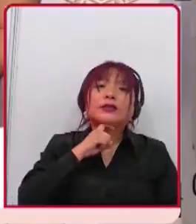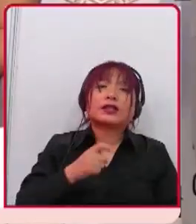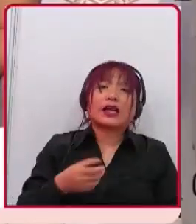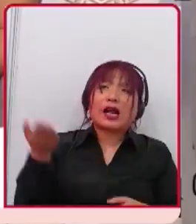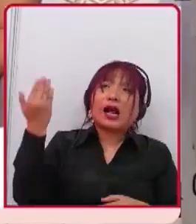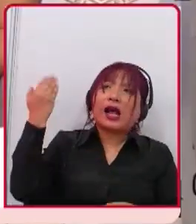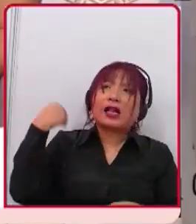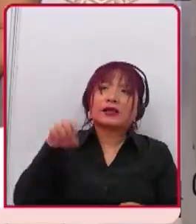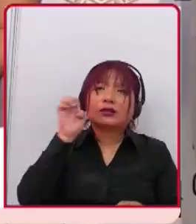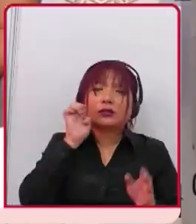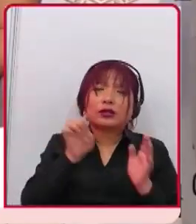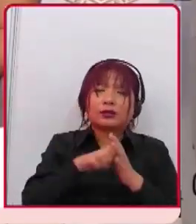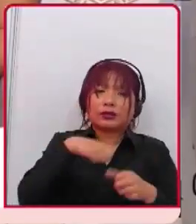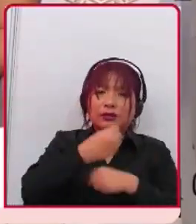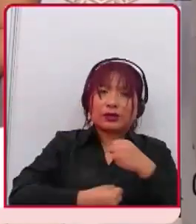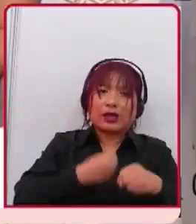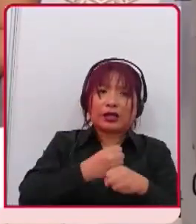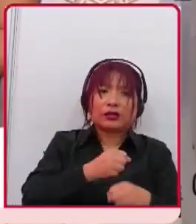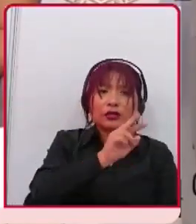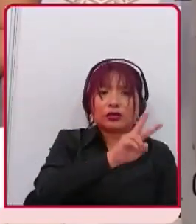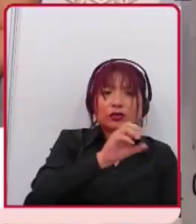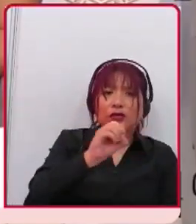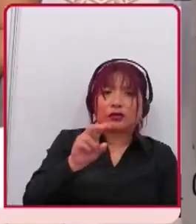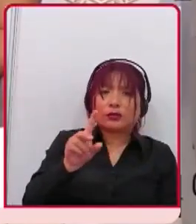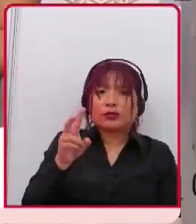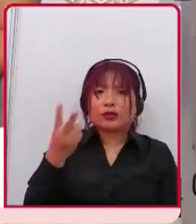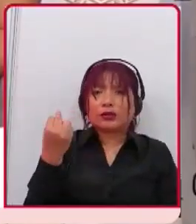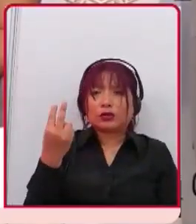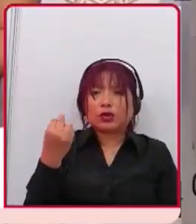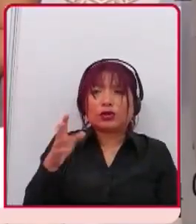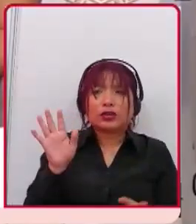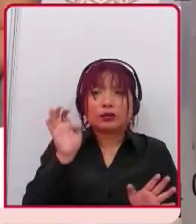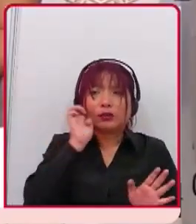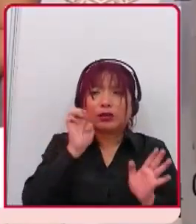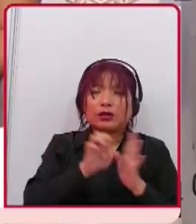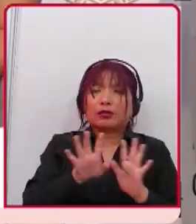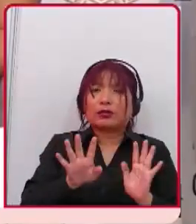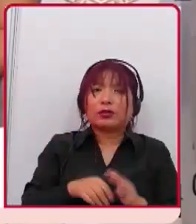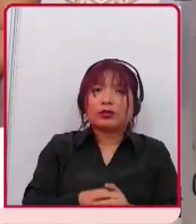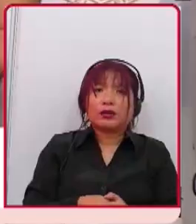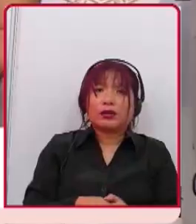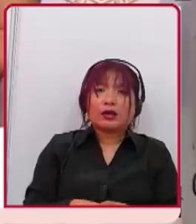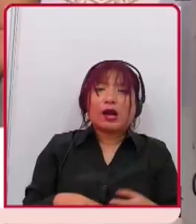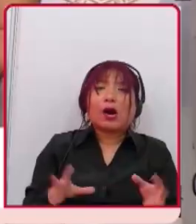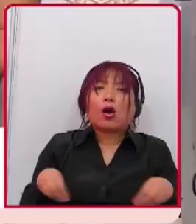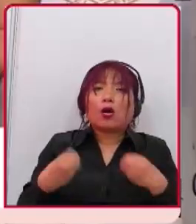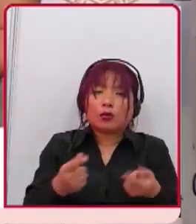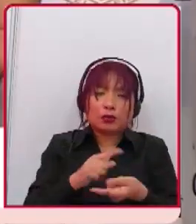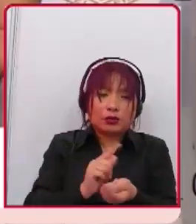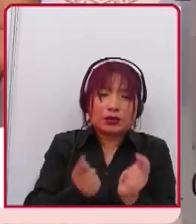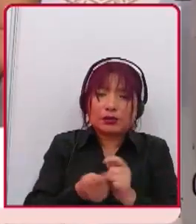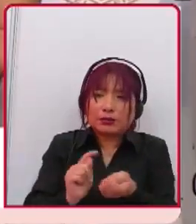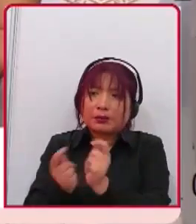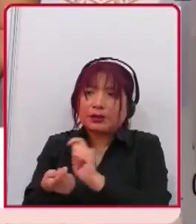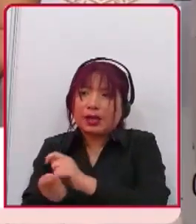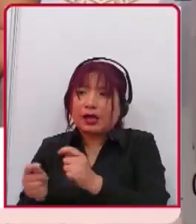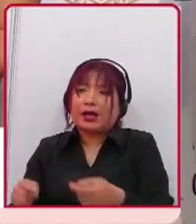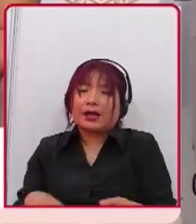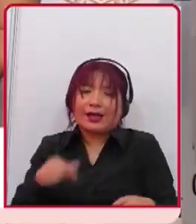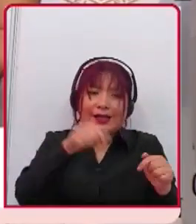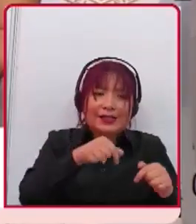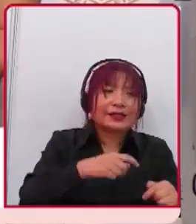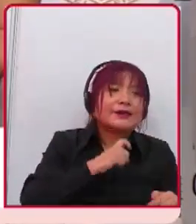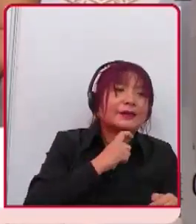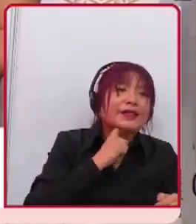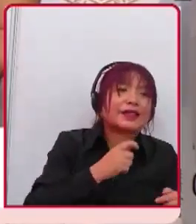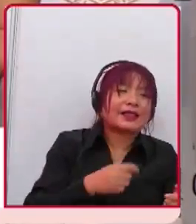sé, 2012 o algo así, con respecto a lo que hay una variante mineralógica que podría estar alterando ese